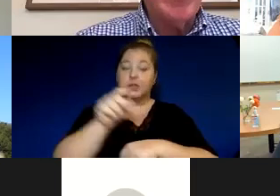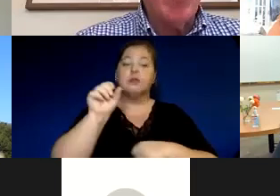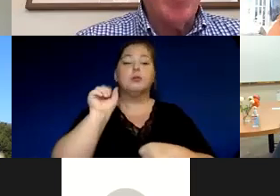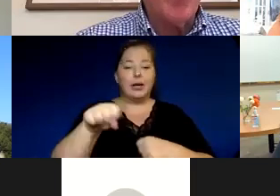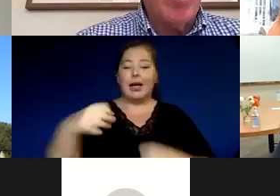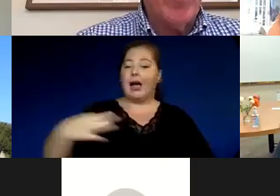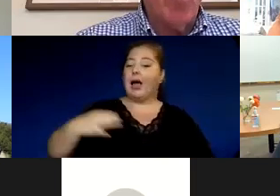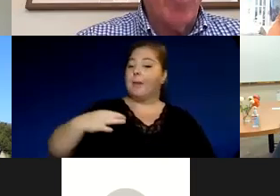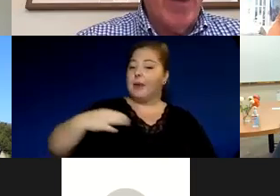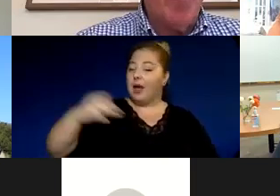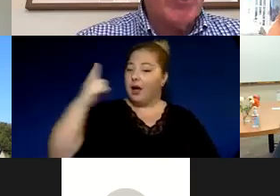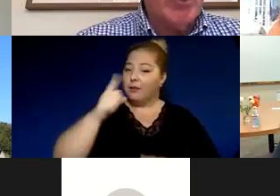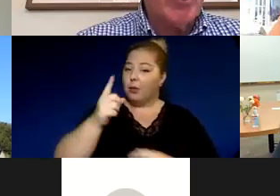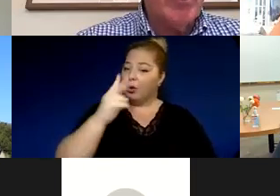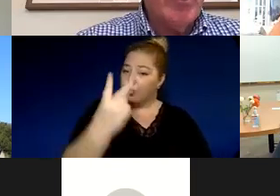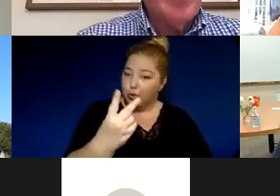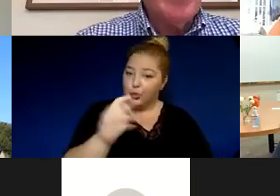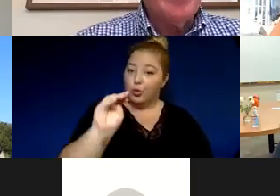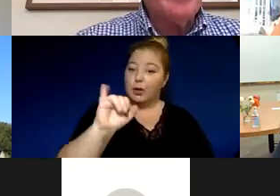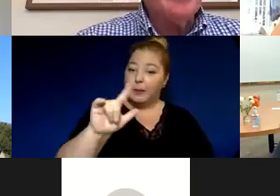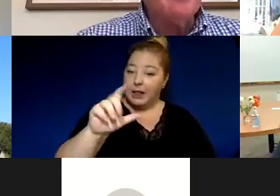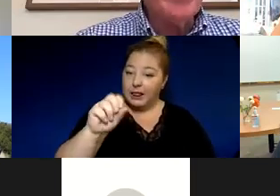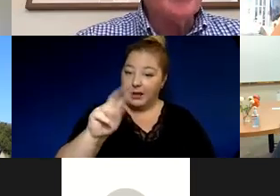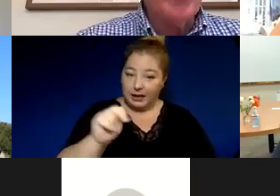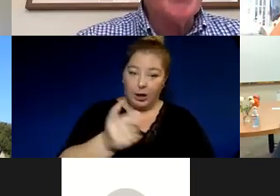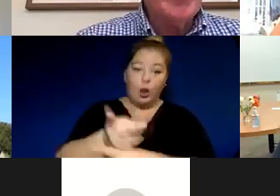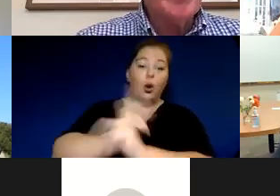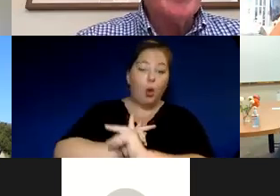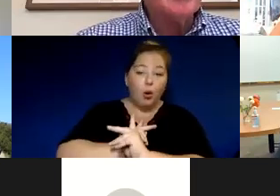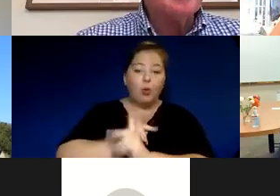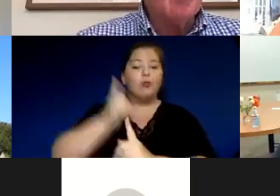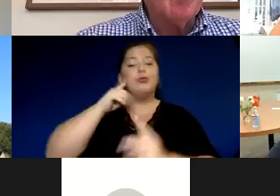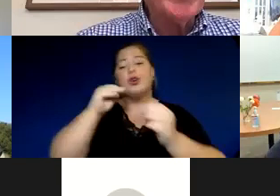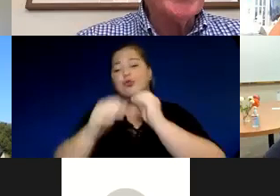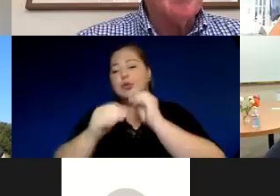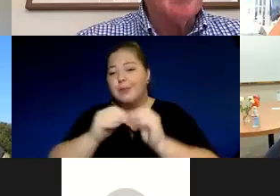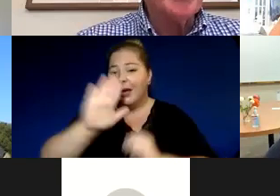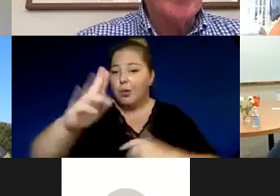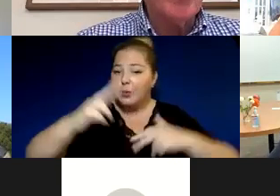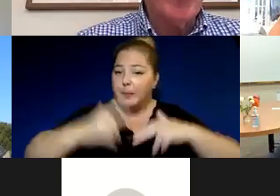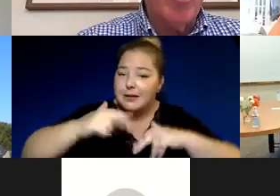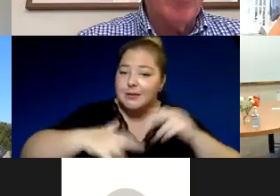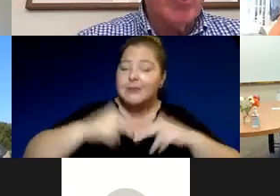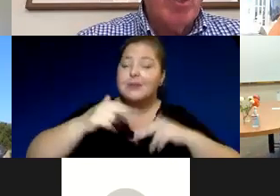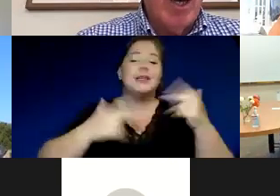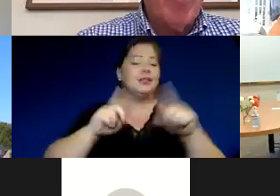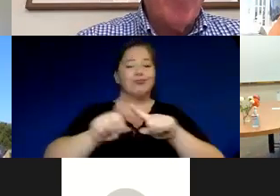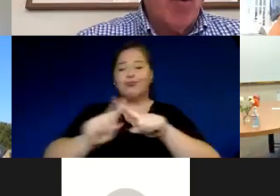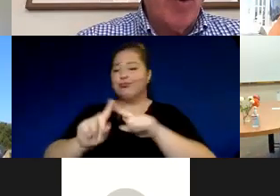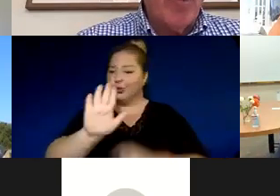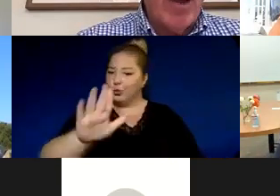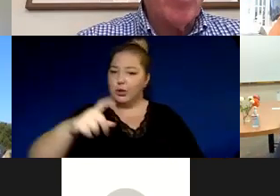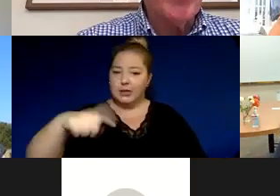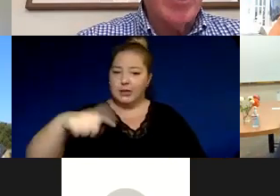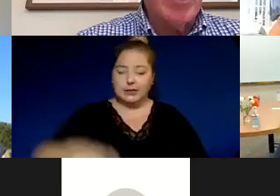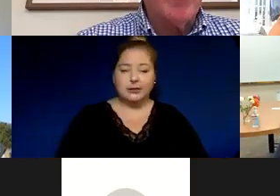otros activos que se hayan destruido que estén relacionados con ese negocio o esa organización sin fines de lucro. Entonces, esos